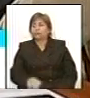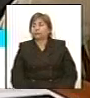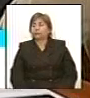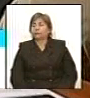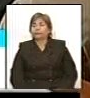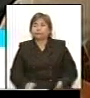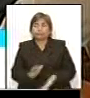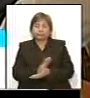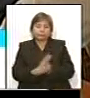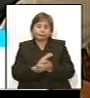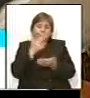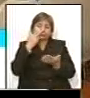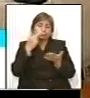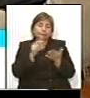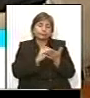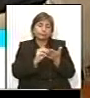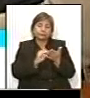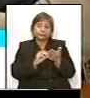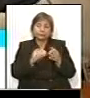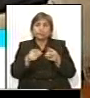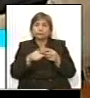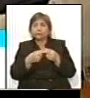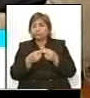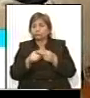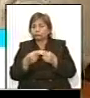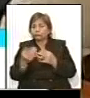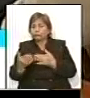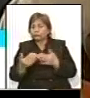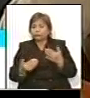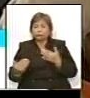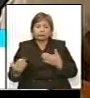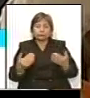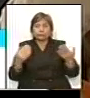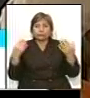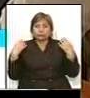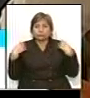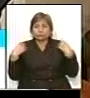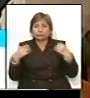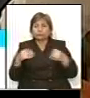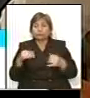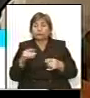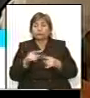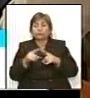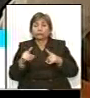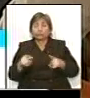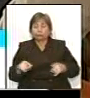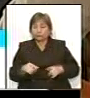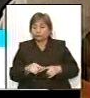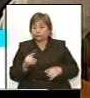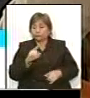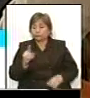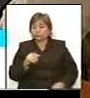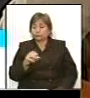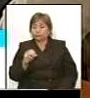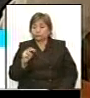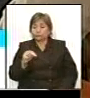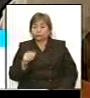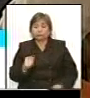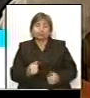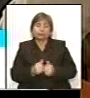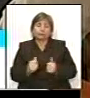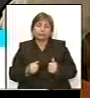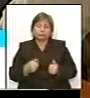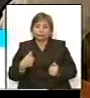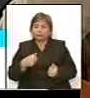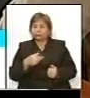de partidas, ¿no? En las cuales estamos generándolas también a través de las oficinas zonales. Y esto es un perjuicio porque nosotros estamos en